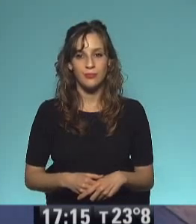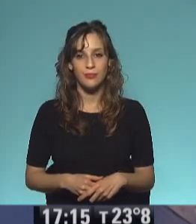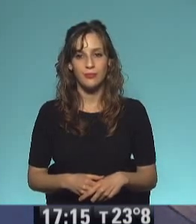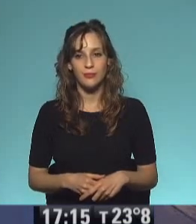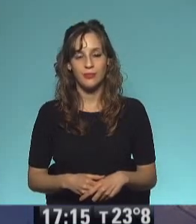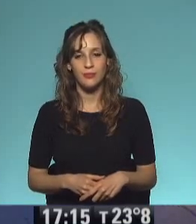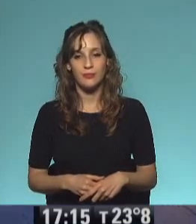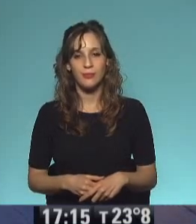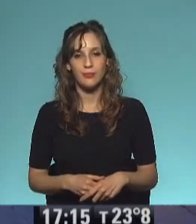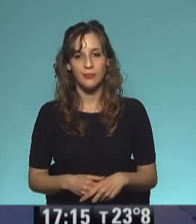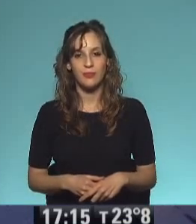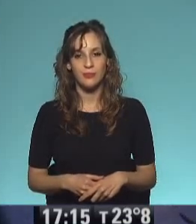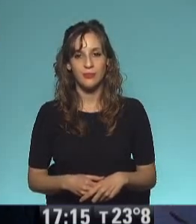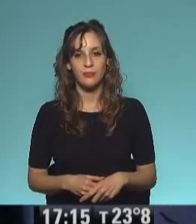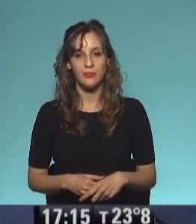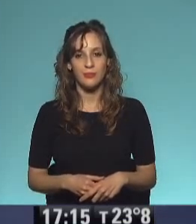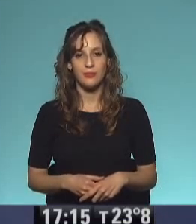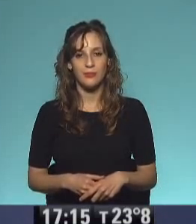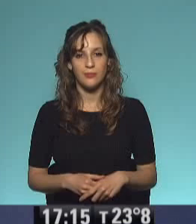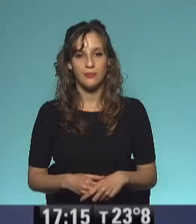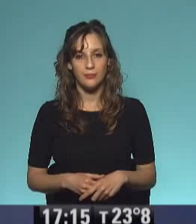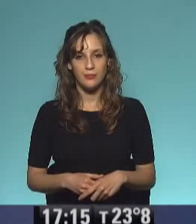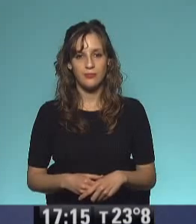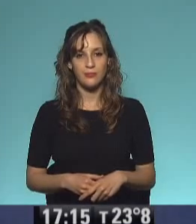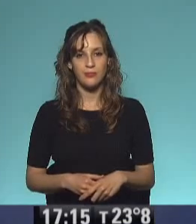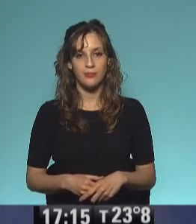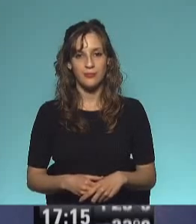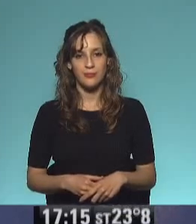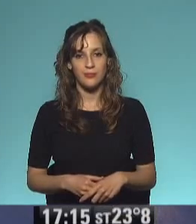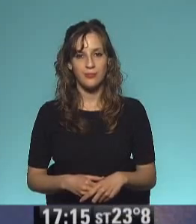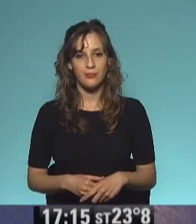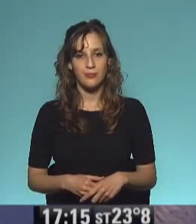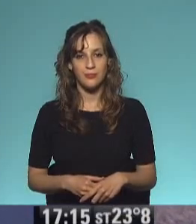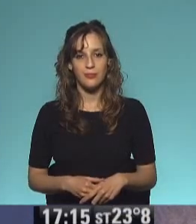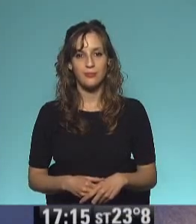No sé bien cómo es, creo que no estoy haciendo bien. Muy bien.